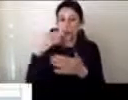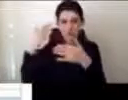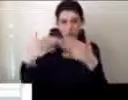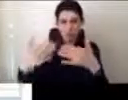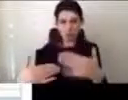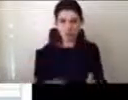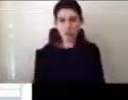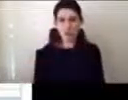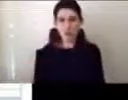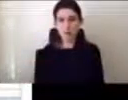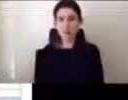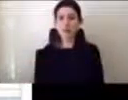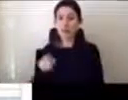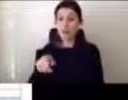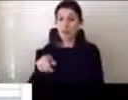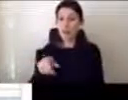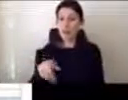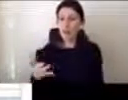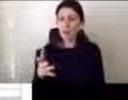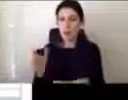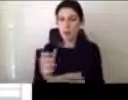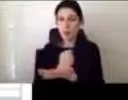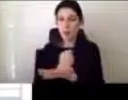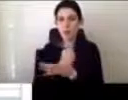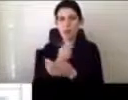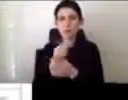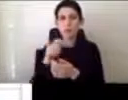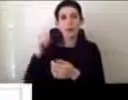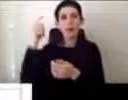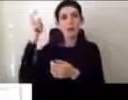la neuroplasticidad.